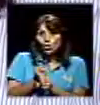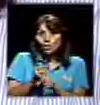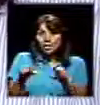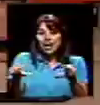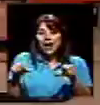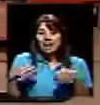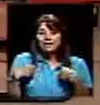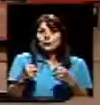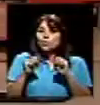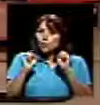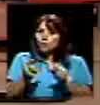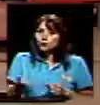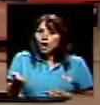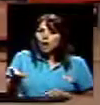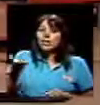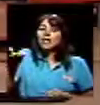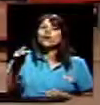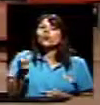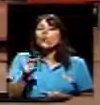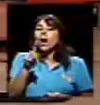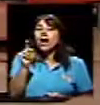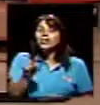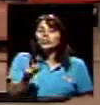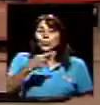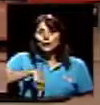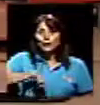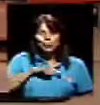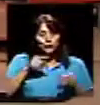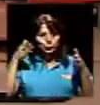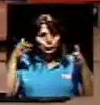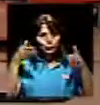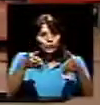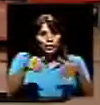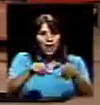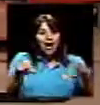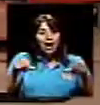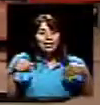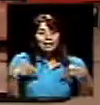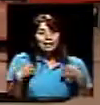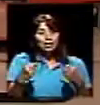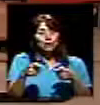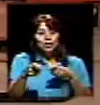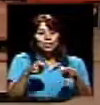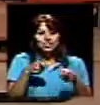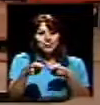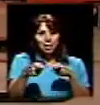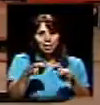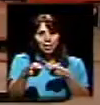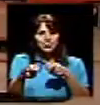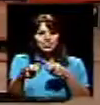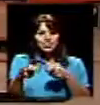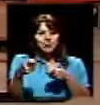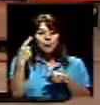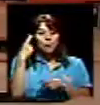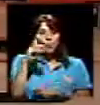de salud. Nos enfocamos en las áreas de salud que están administradas por la